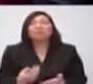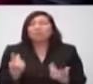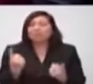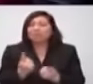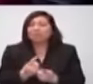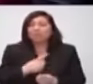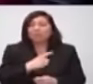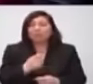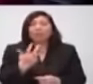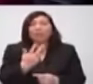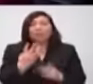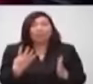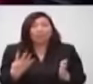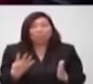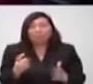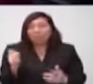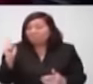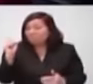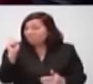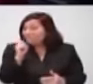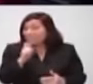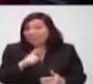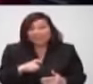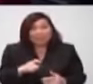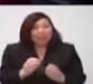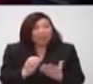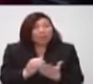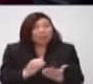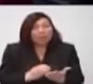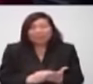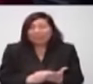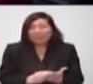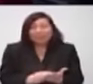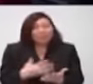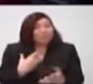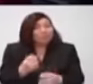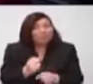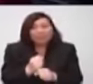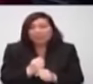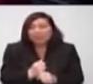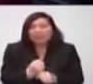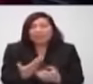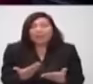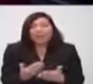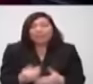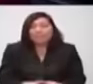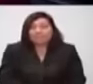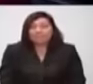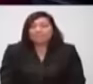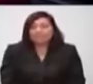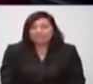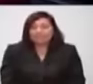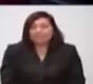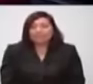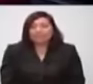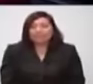encuentran 139 direcciones gravísimas que hacían que el contrato sea insostenible. La próxima lámina,